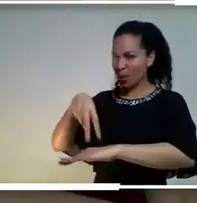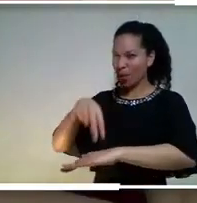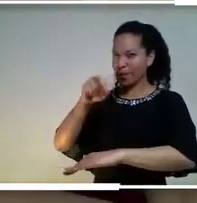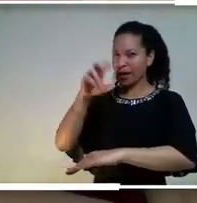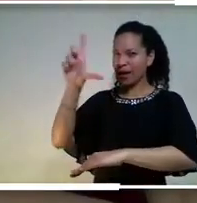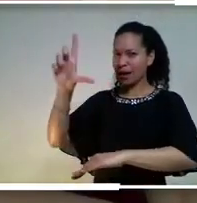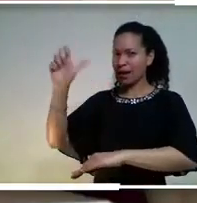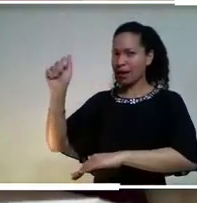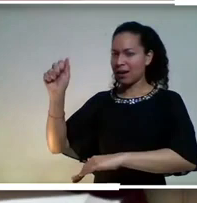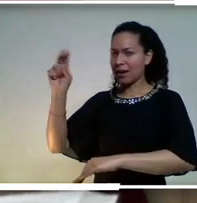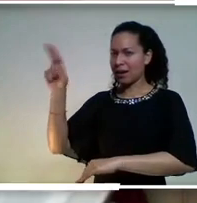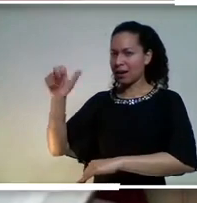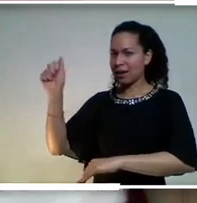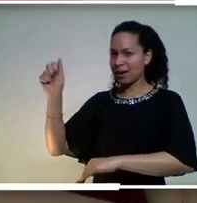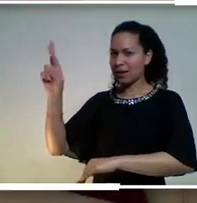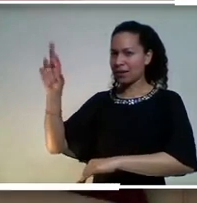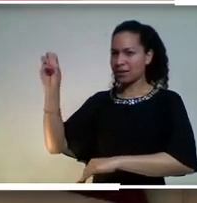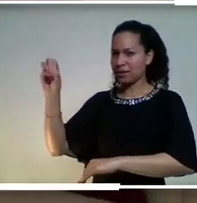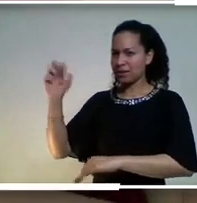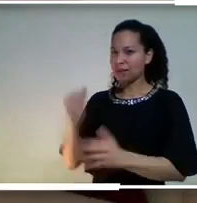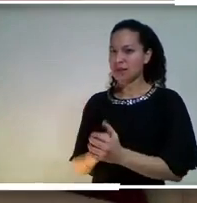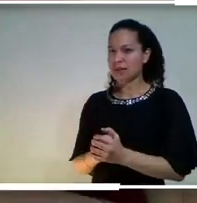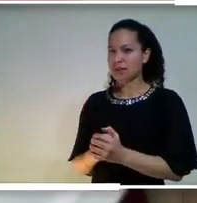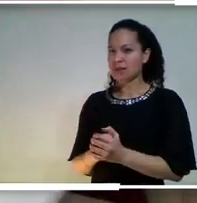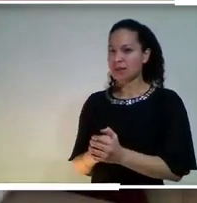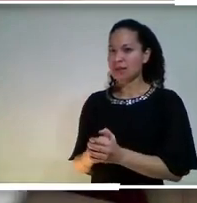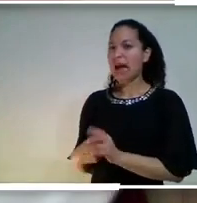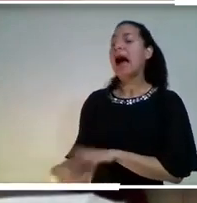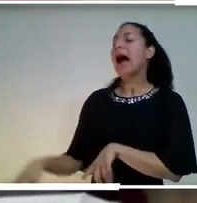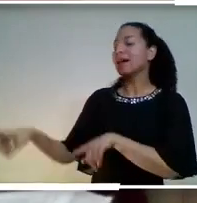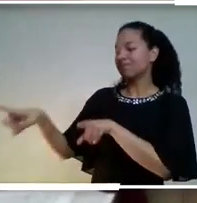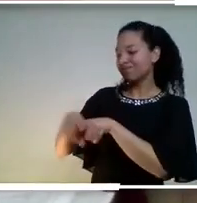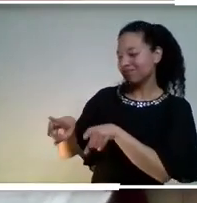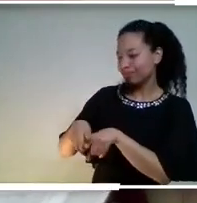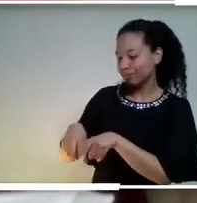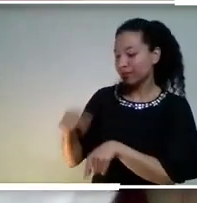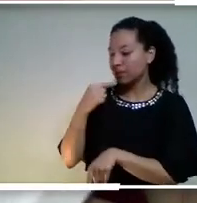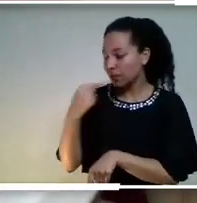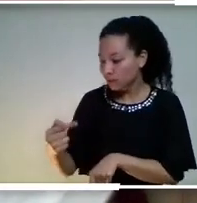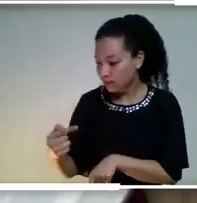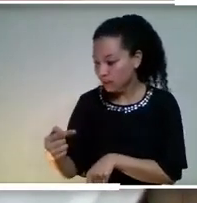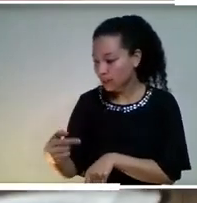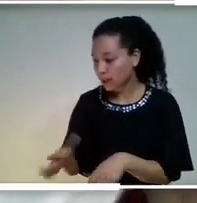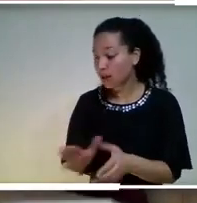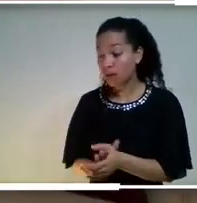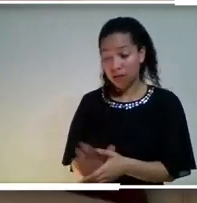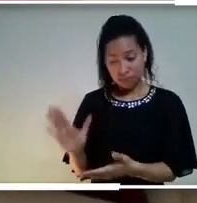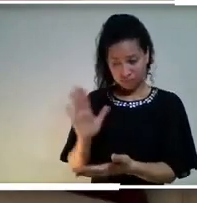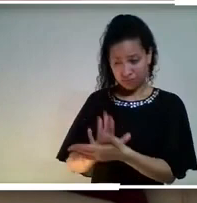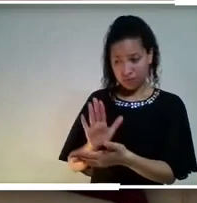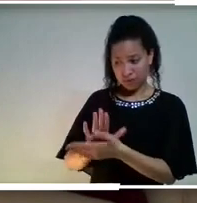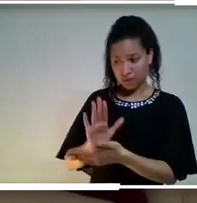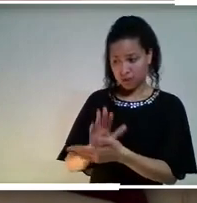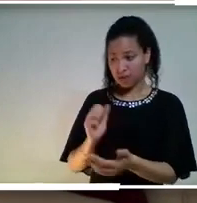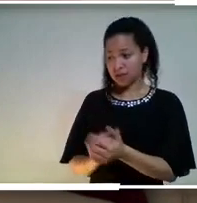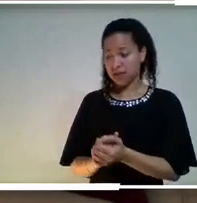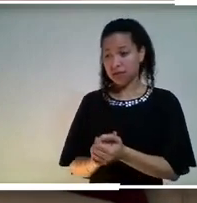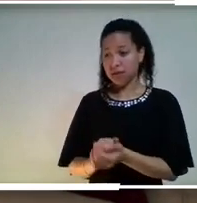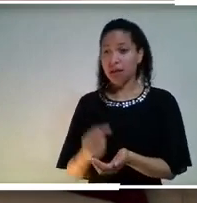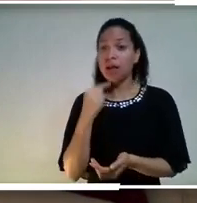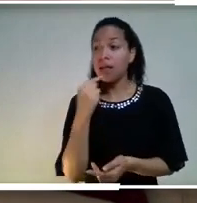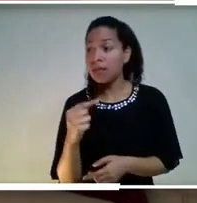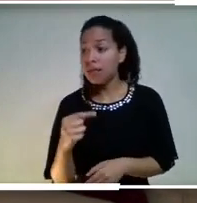correcta pero jesús ese día lo sacó de la tumba y no lo trajo del cielo dijo él lázaro sal fuera